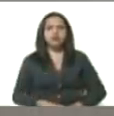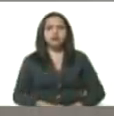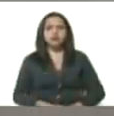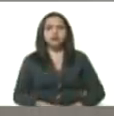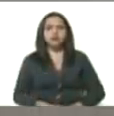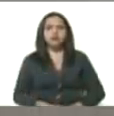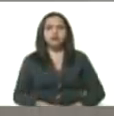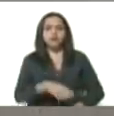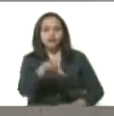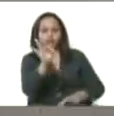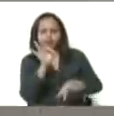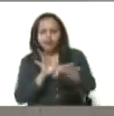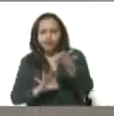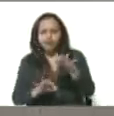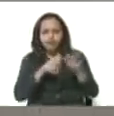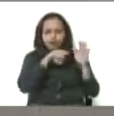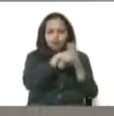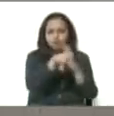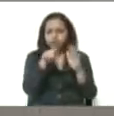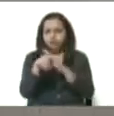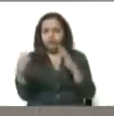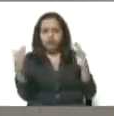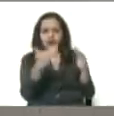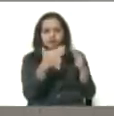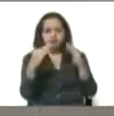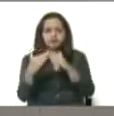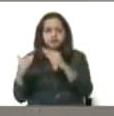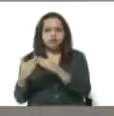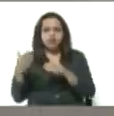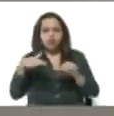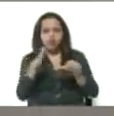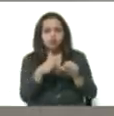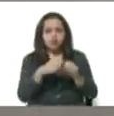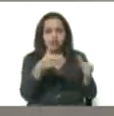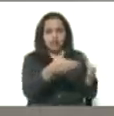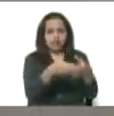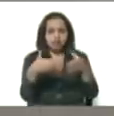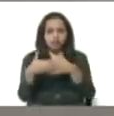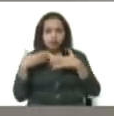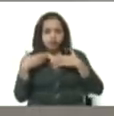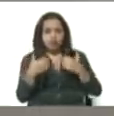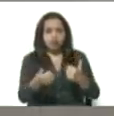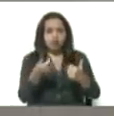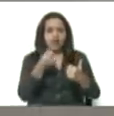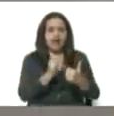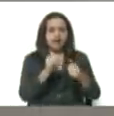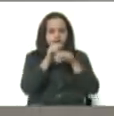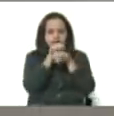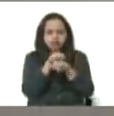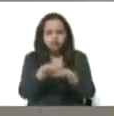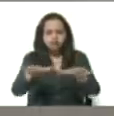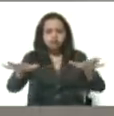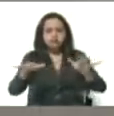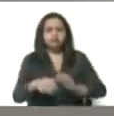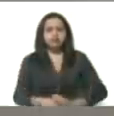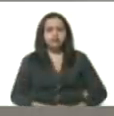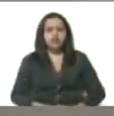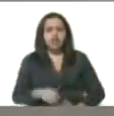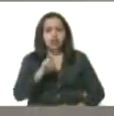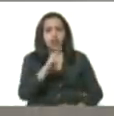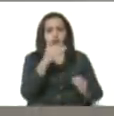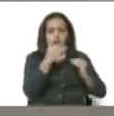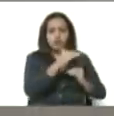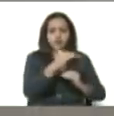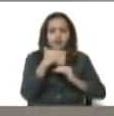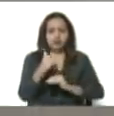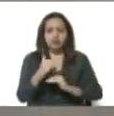el pesquisaje casa por casa, donde nuestros equipos de salud están desplegados en dos niveles,